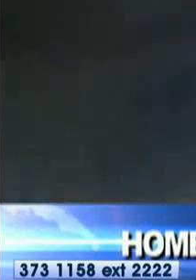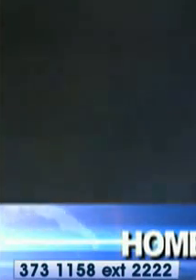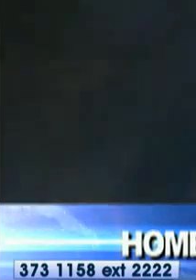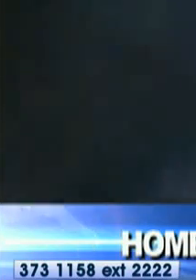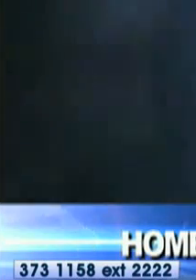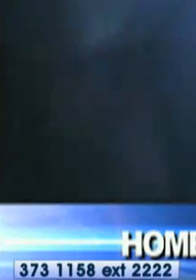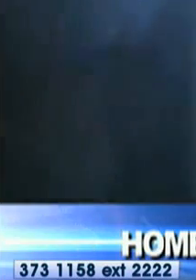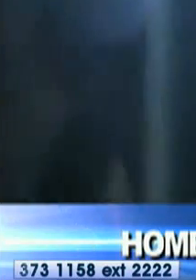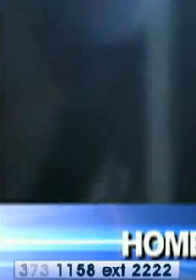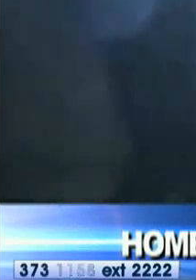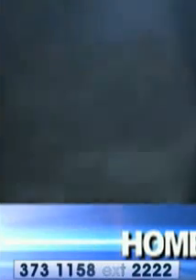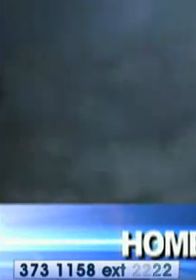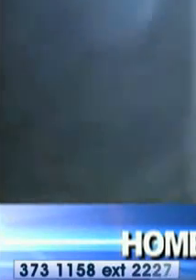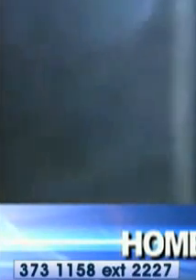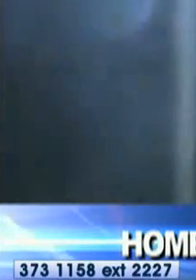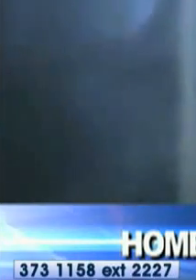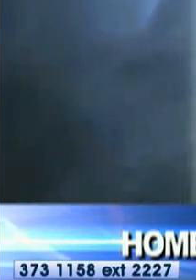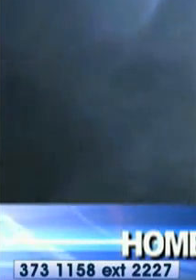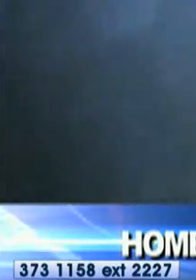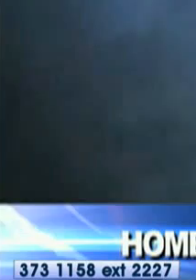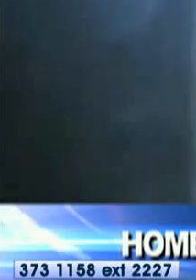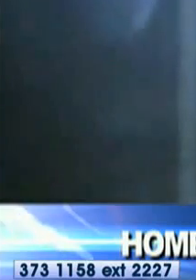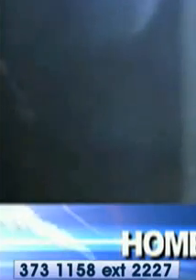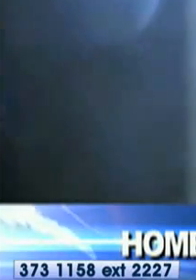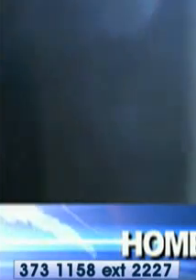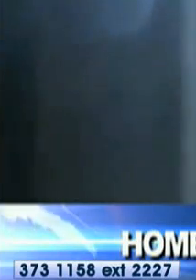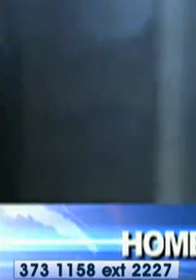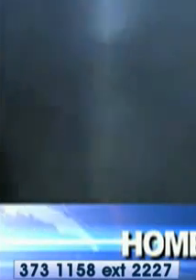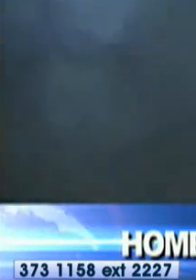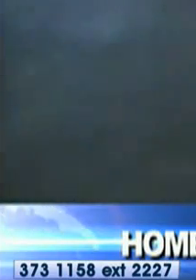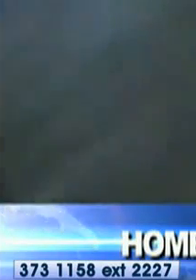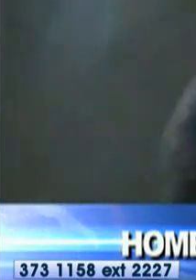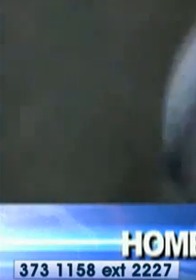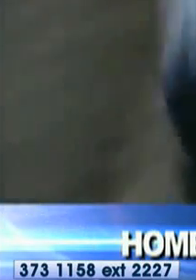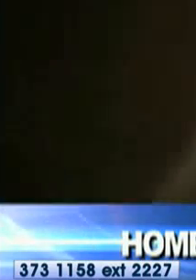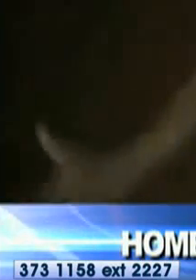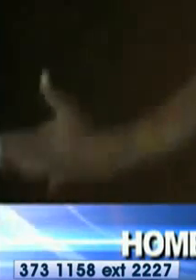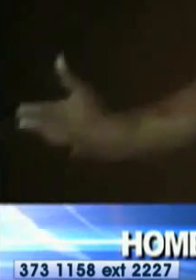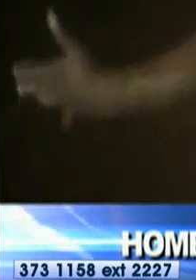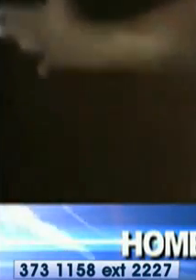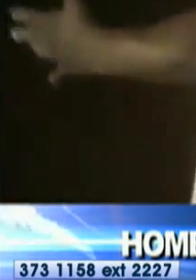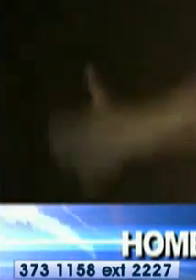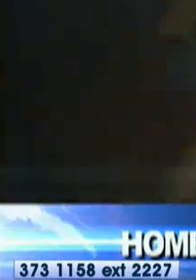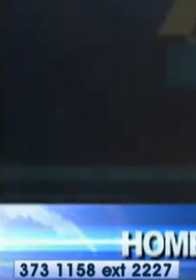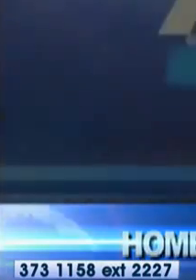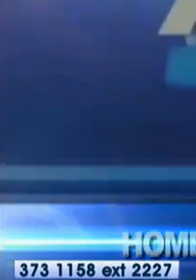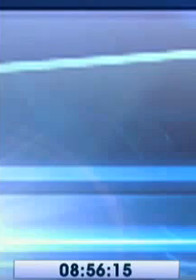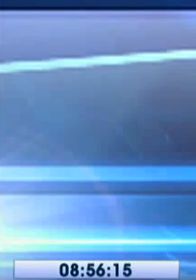denunciarlo. Descubra dónde ocurrió este hecho.